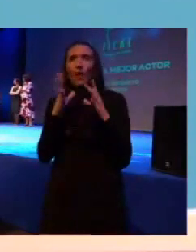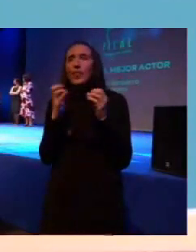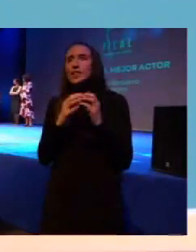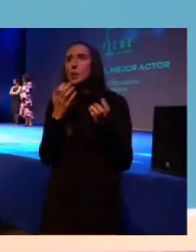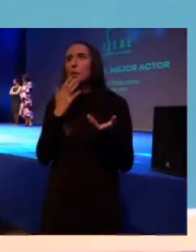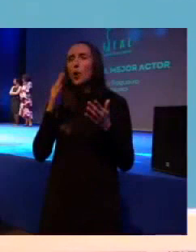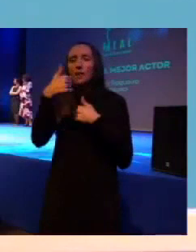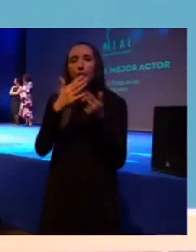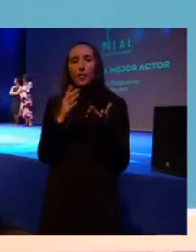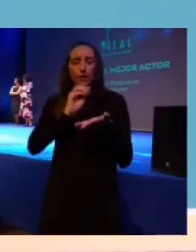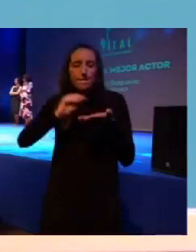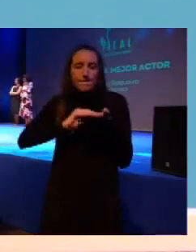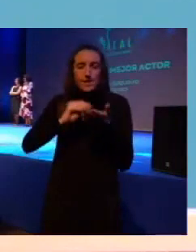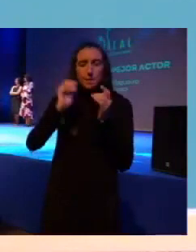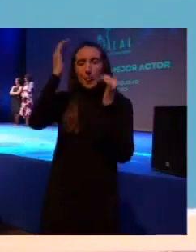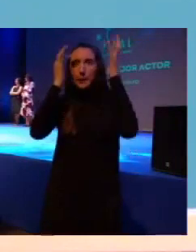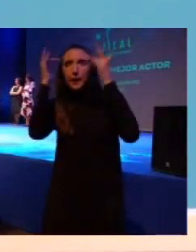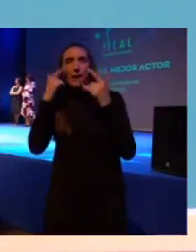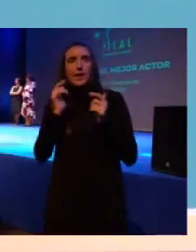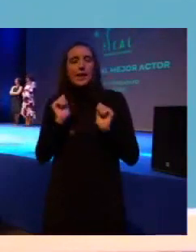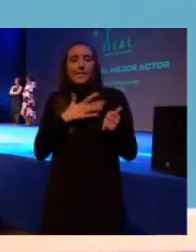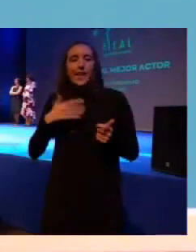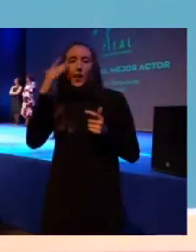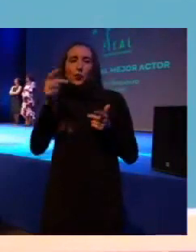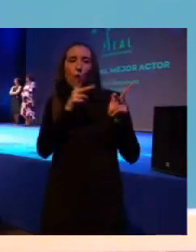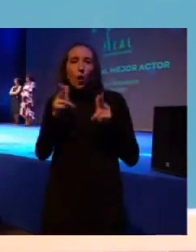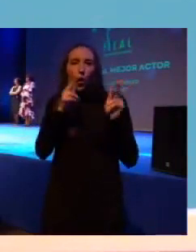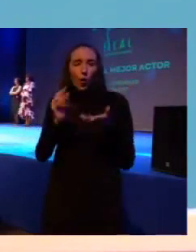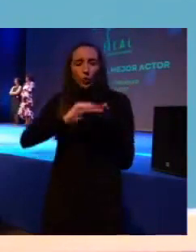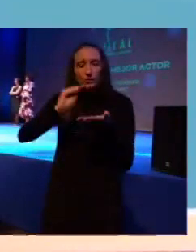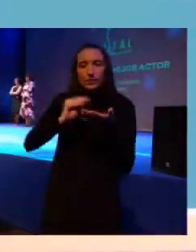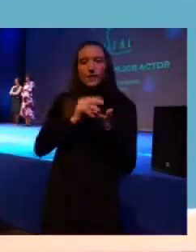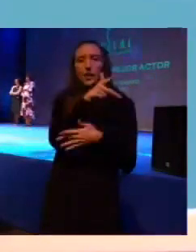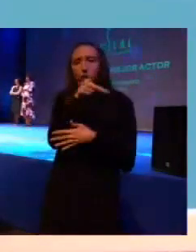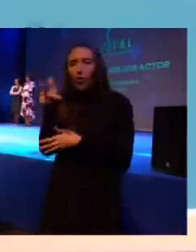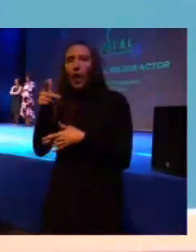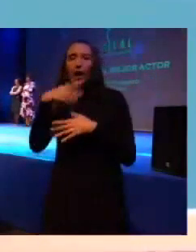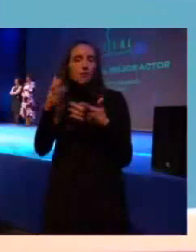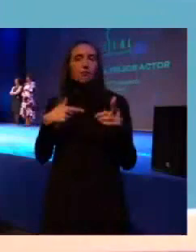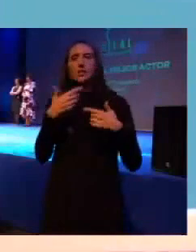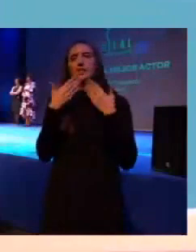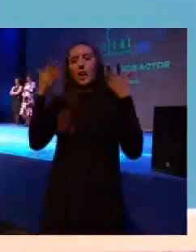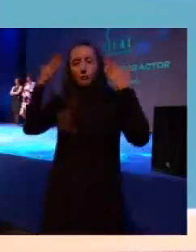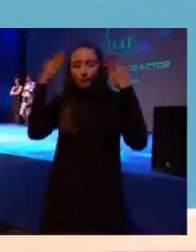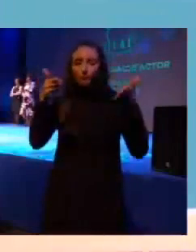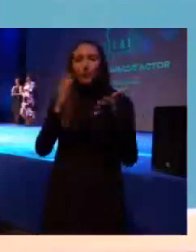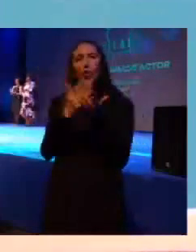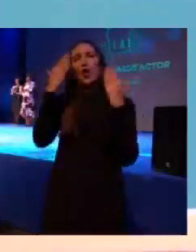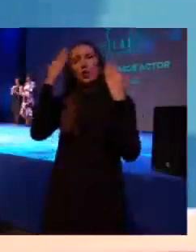escribir historias es escribir su primer corto y poder rodarlo, ahora grabarlo. Y va por esa gente. Así que muchas gracias y a por ello.